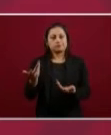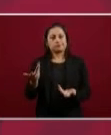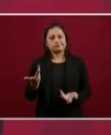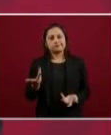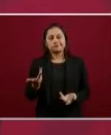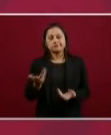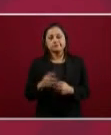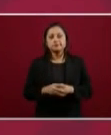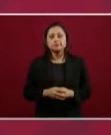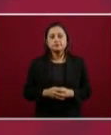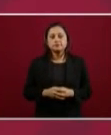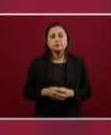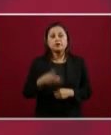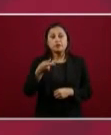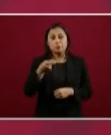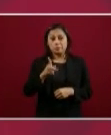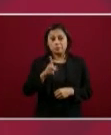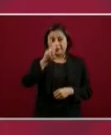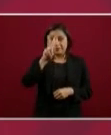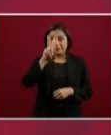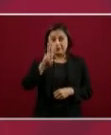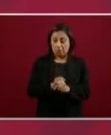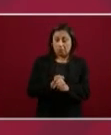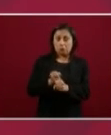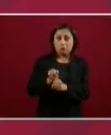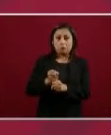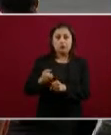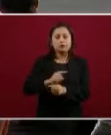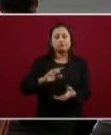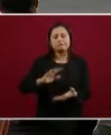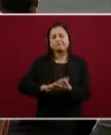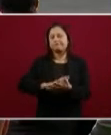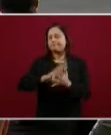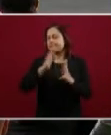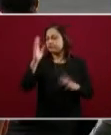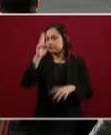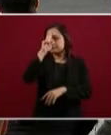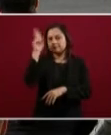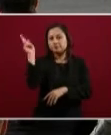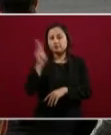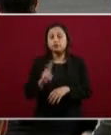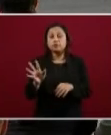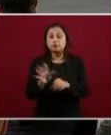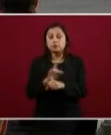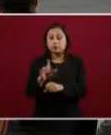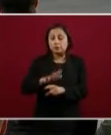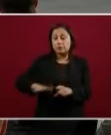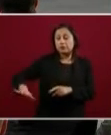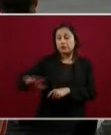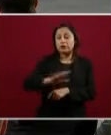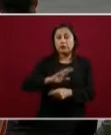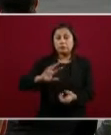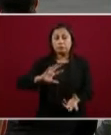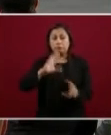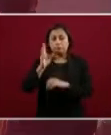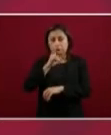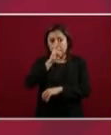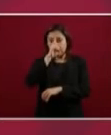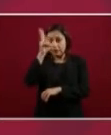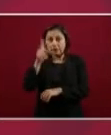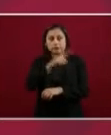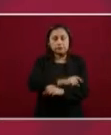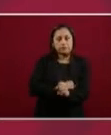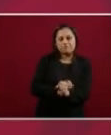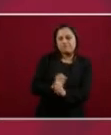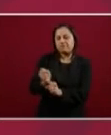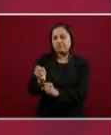actuales no siguen con esta política de enfrentamiento directo con los criminales, también hay que decir que no se ve una